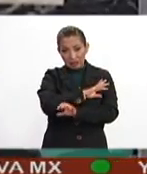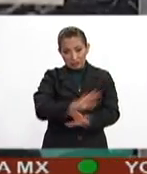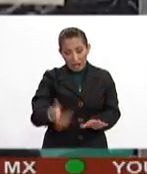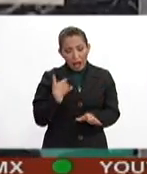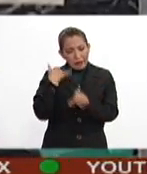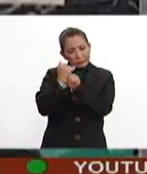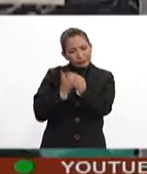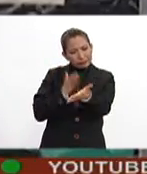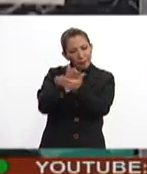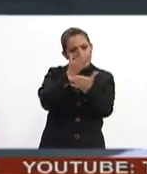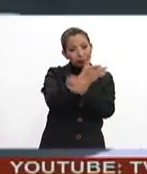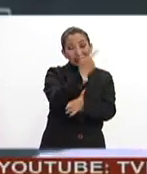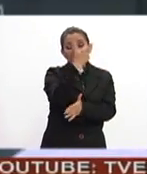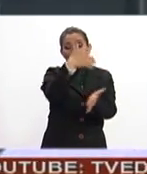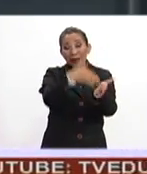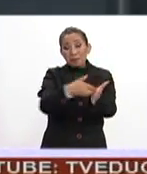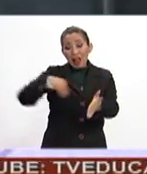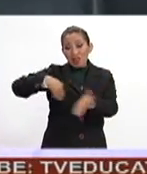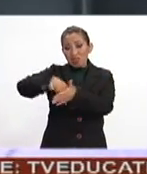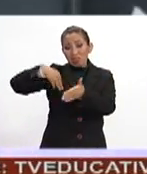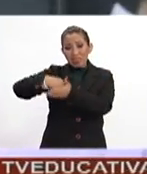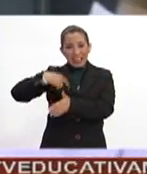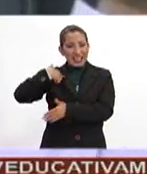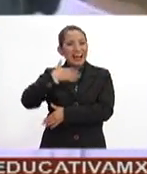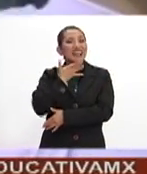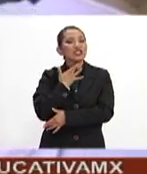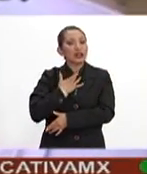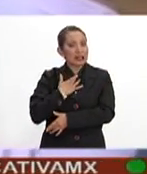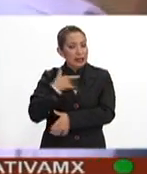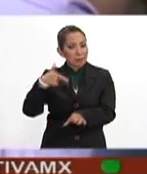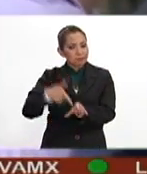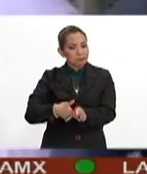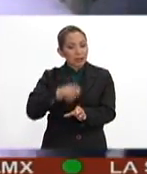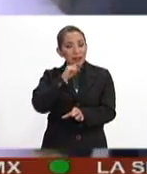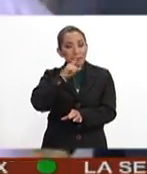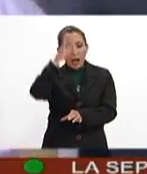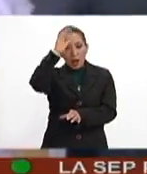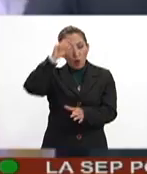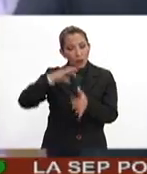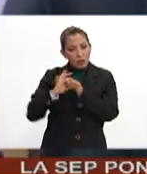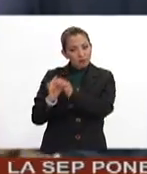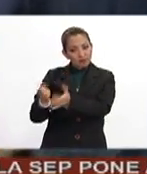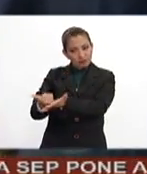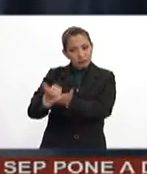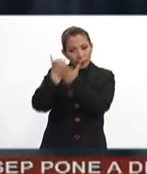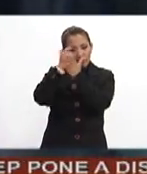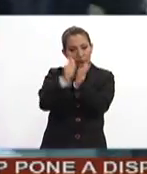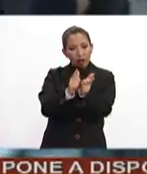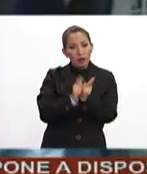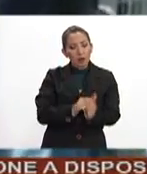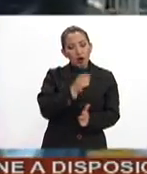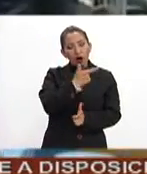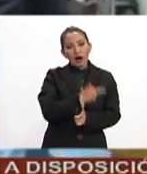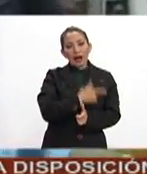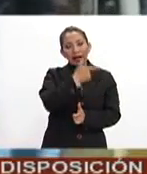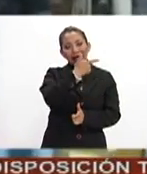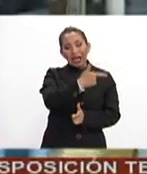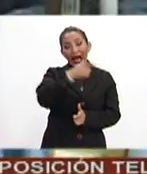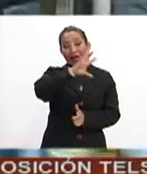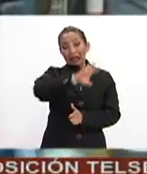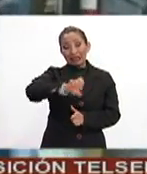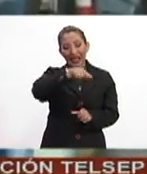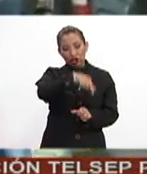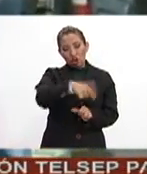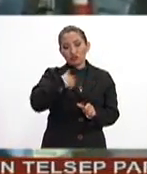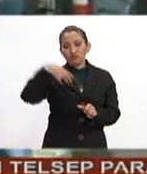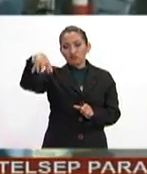de inspeccionar más de 7,000 estaciones de servicio. Además, firmó un convenio de colaboración con el grupo gasolinero G500,